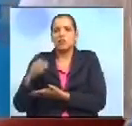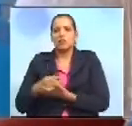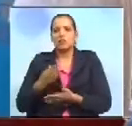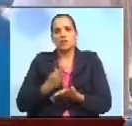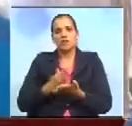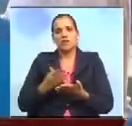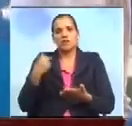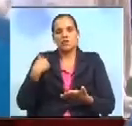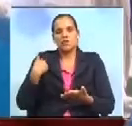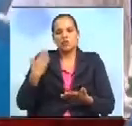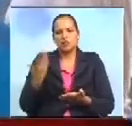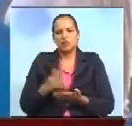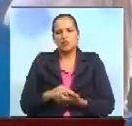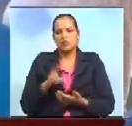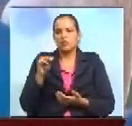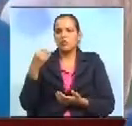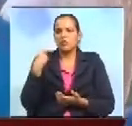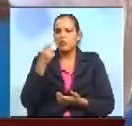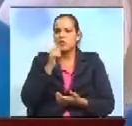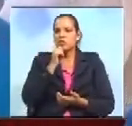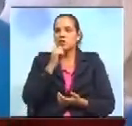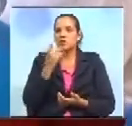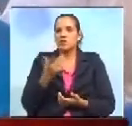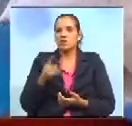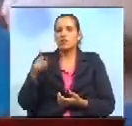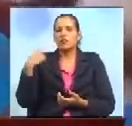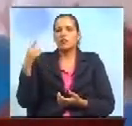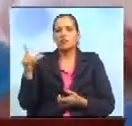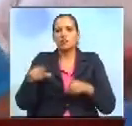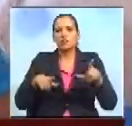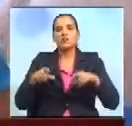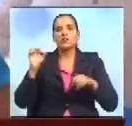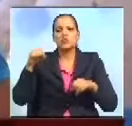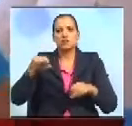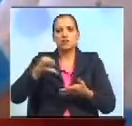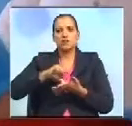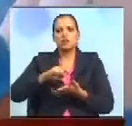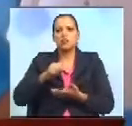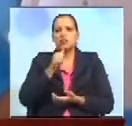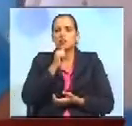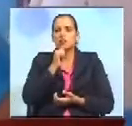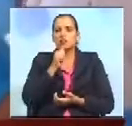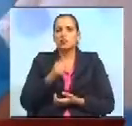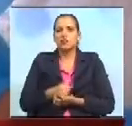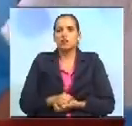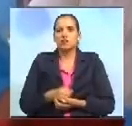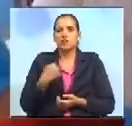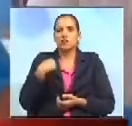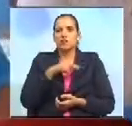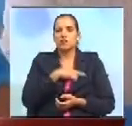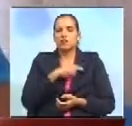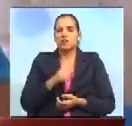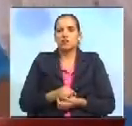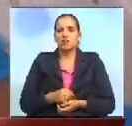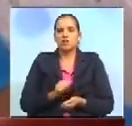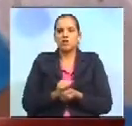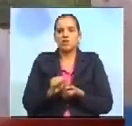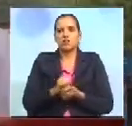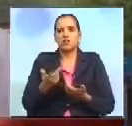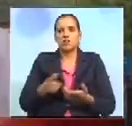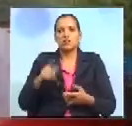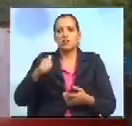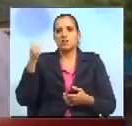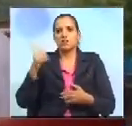preparar, porque tampoco teníamos agua, y por otros lugares sí hay agua. En la primavera hay agua y nosotros fuimos a lavar la ropa ya.